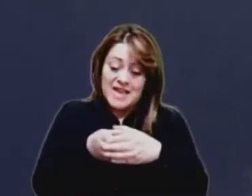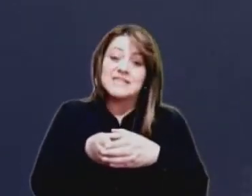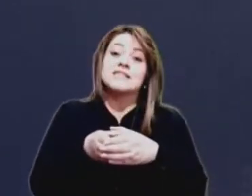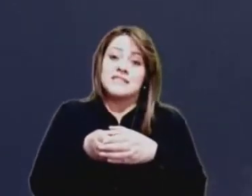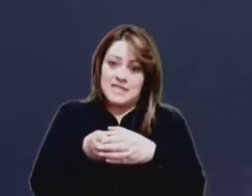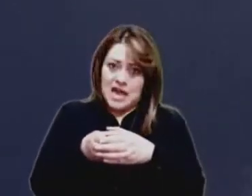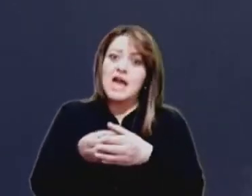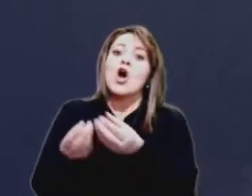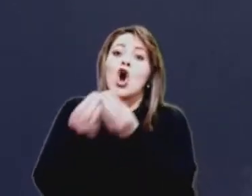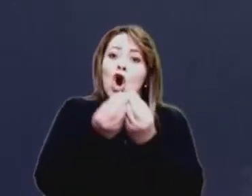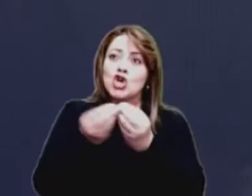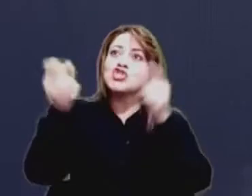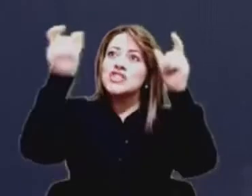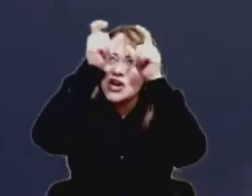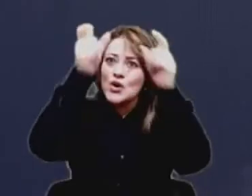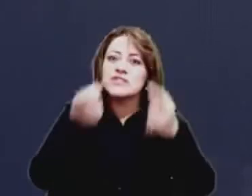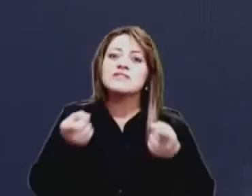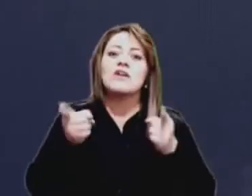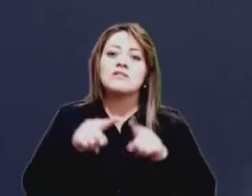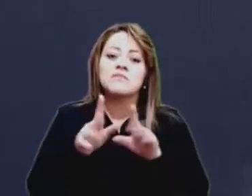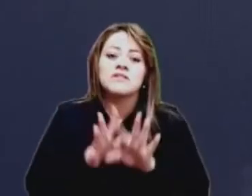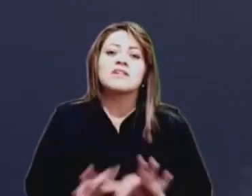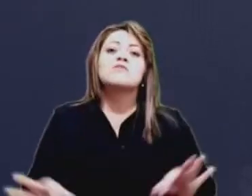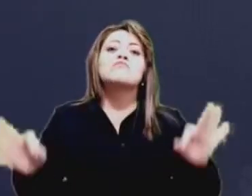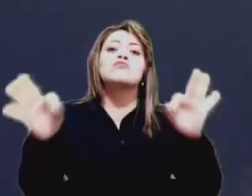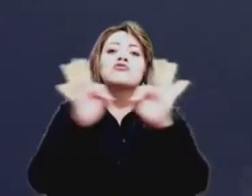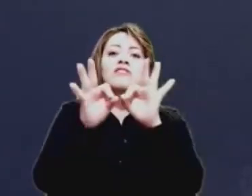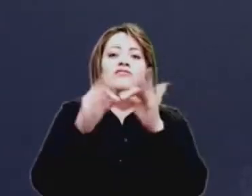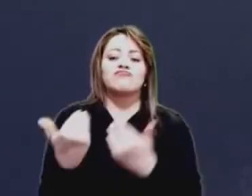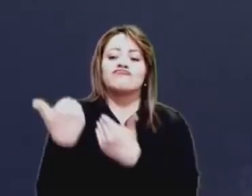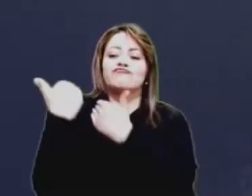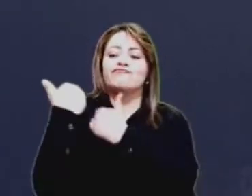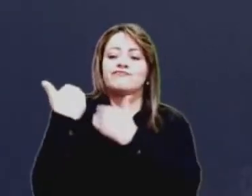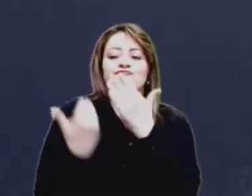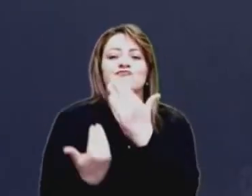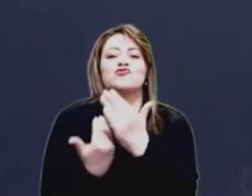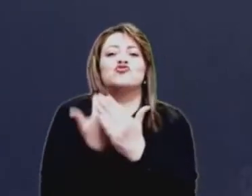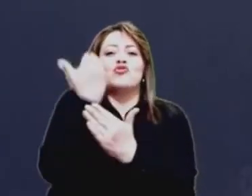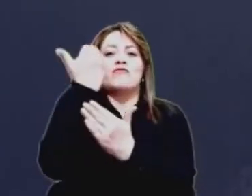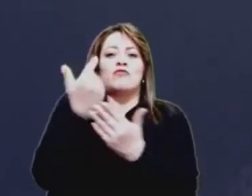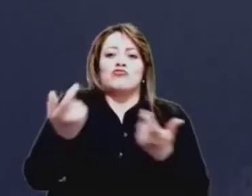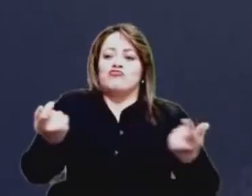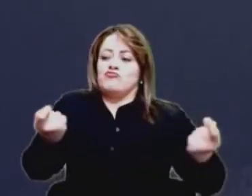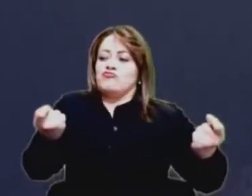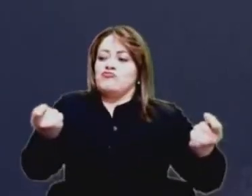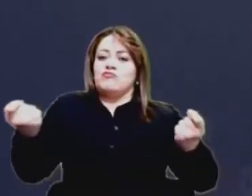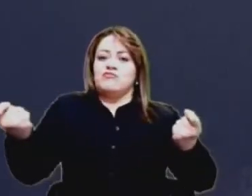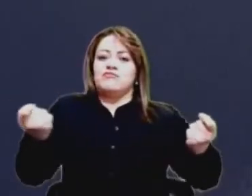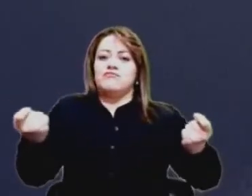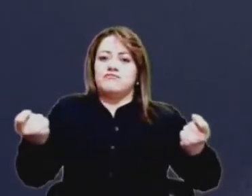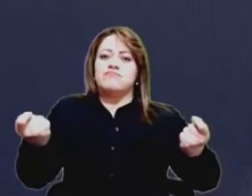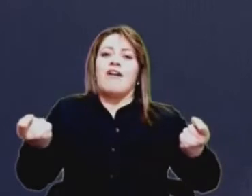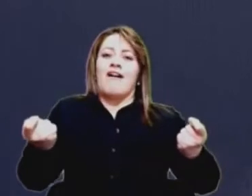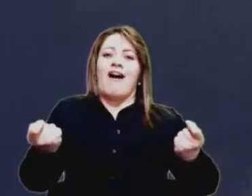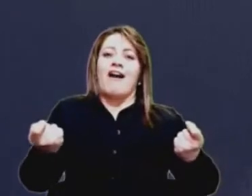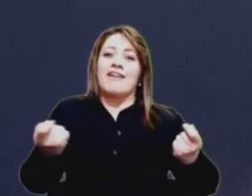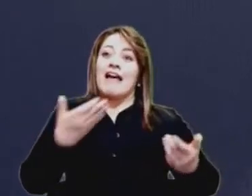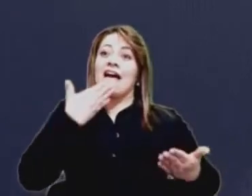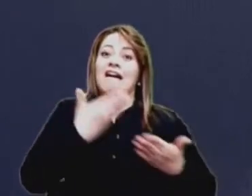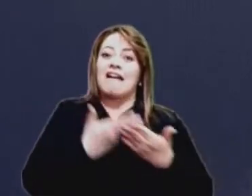sacar adelante esta importantísima función que que es reforzada ahora por la ley 20 80